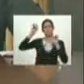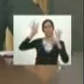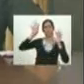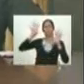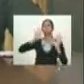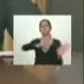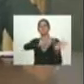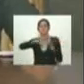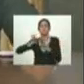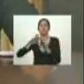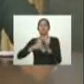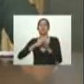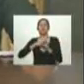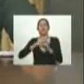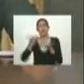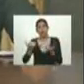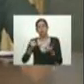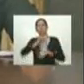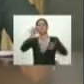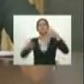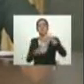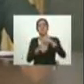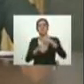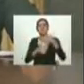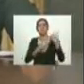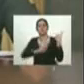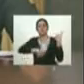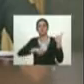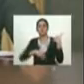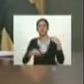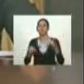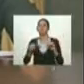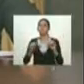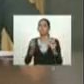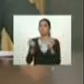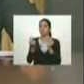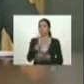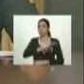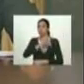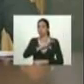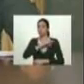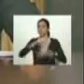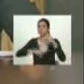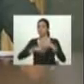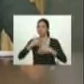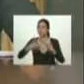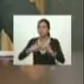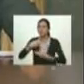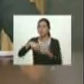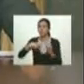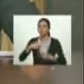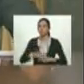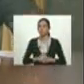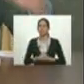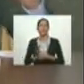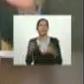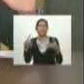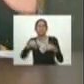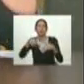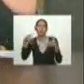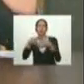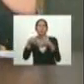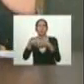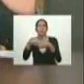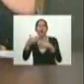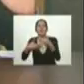como vicepresidente del área Social para el plan de avance de la Revolución Este es un frente de avance si